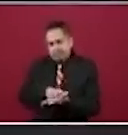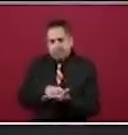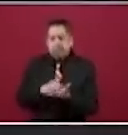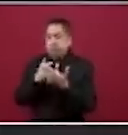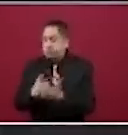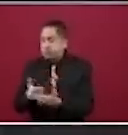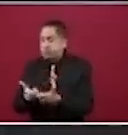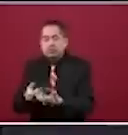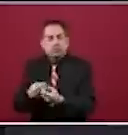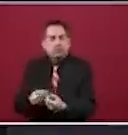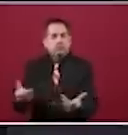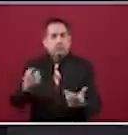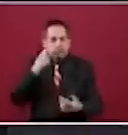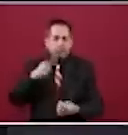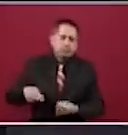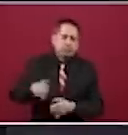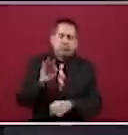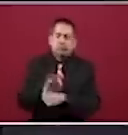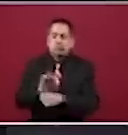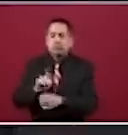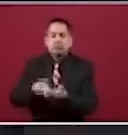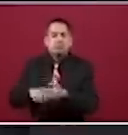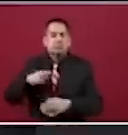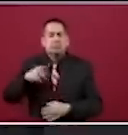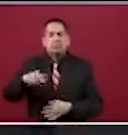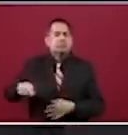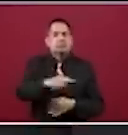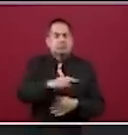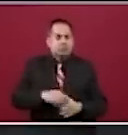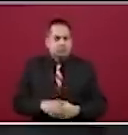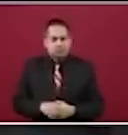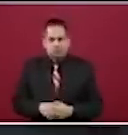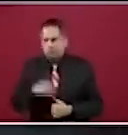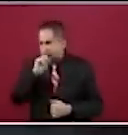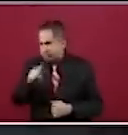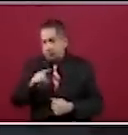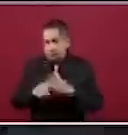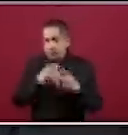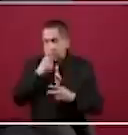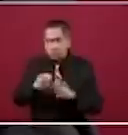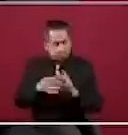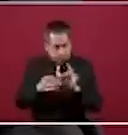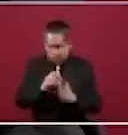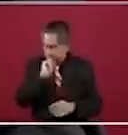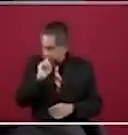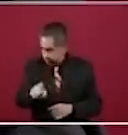en beneficio de la gente. Y también le digo lo mismo,